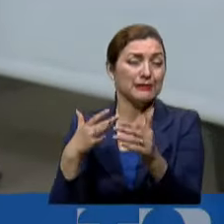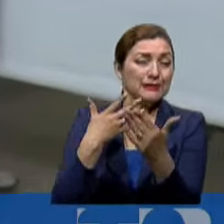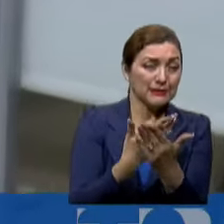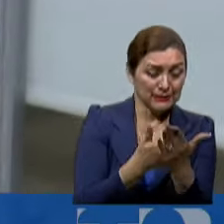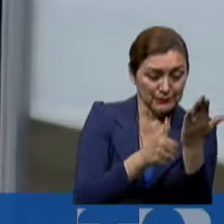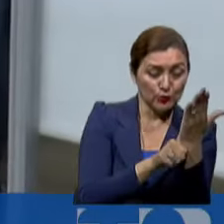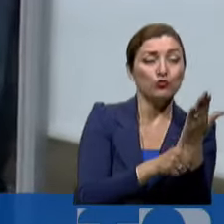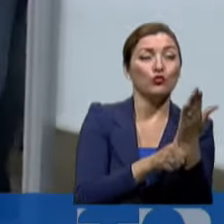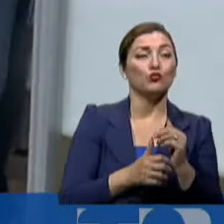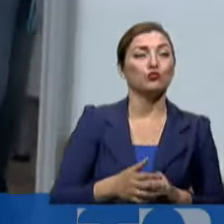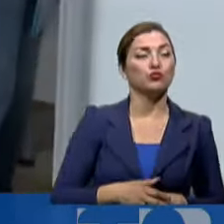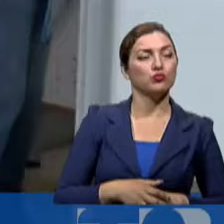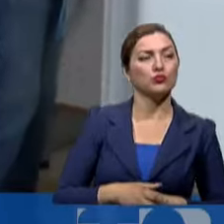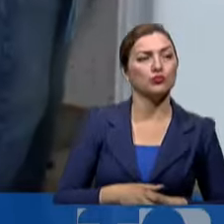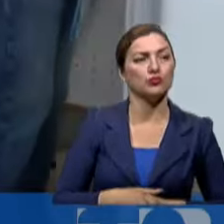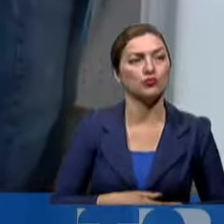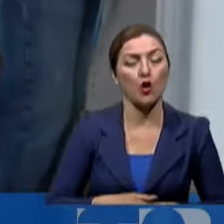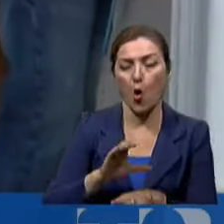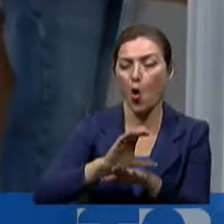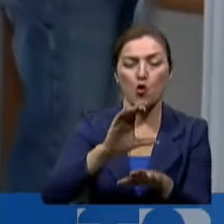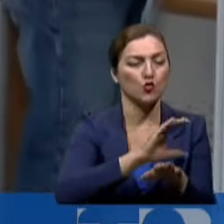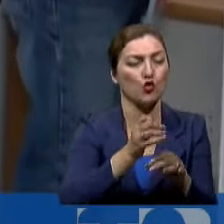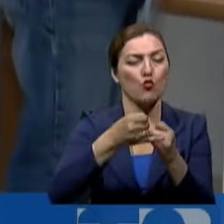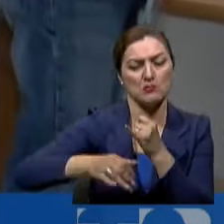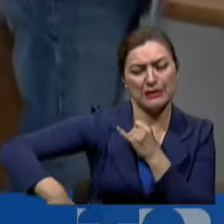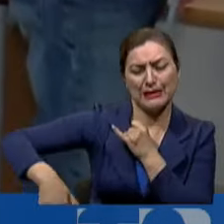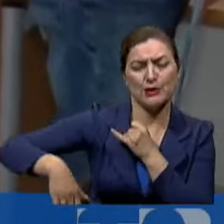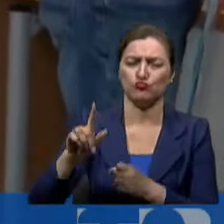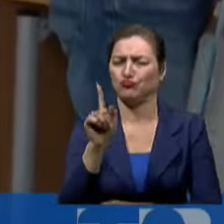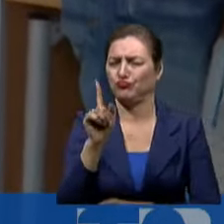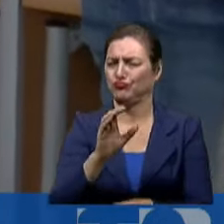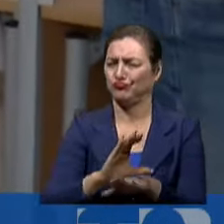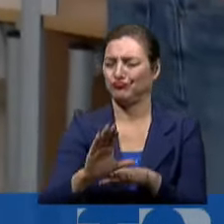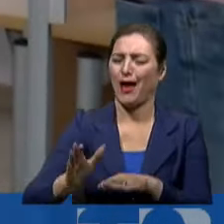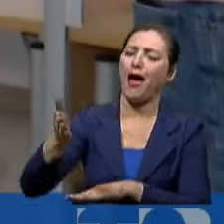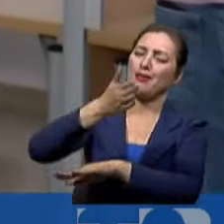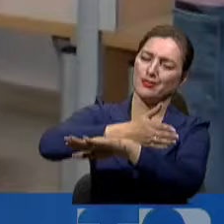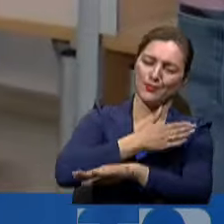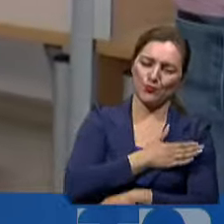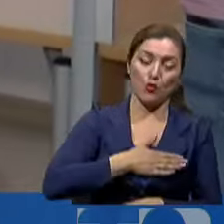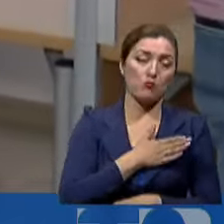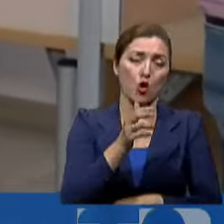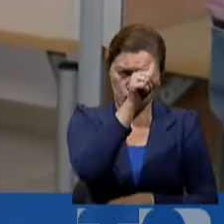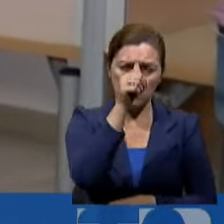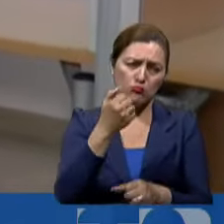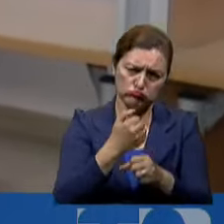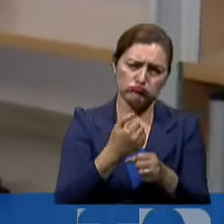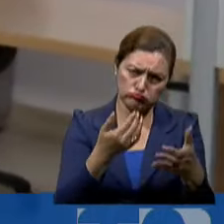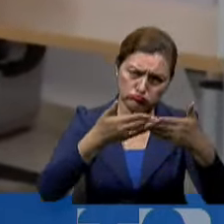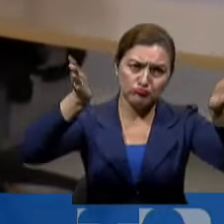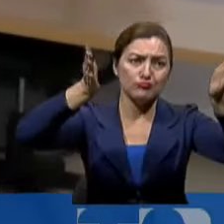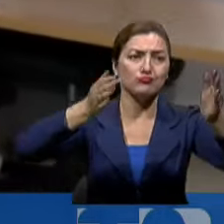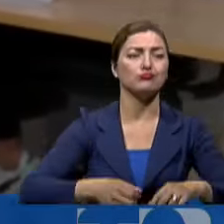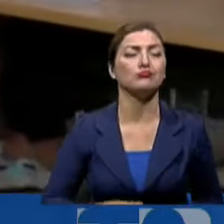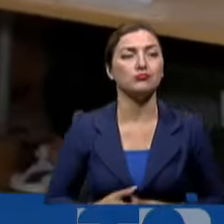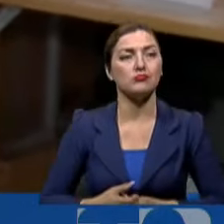su cédula y les aconsejamos no dejar para el último día, pero sí, vamos a estar nosotros, inclusive el domingo. ¿Cómo han